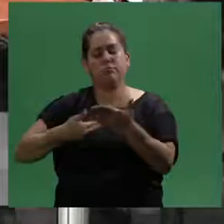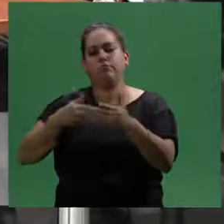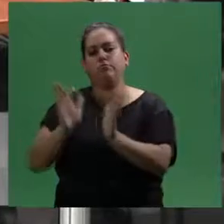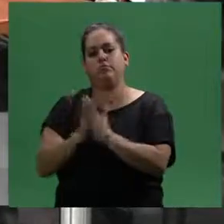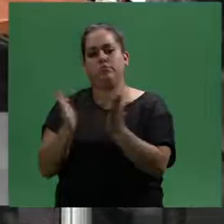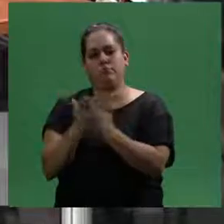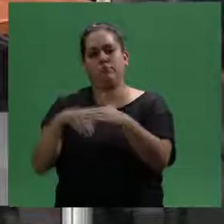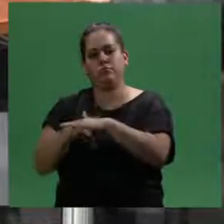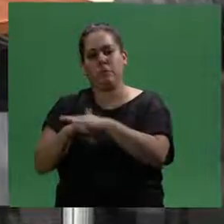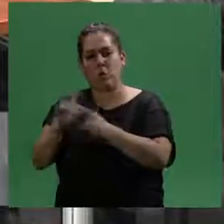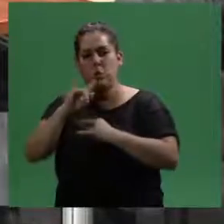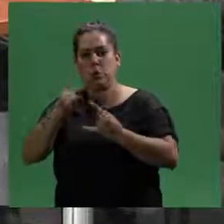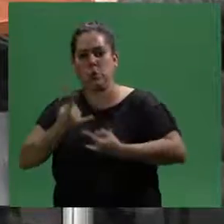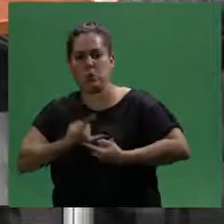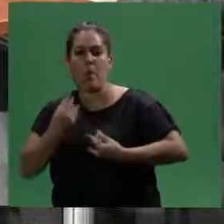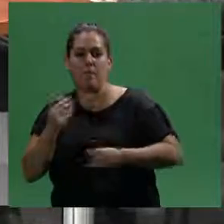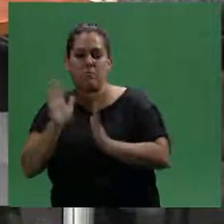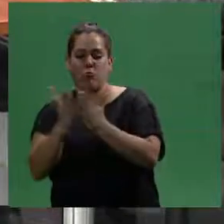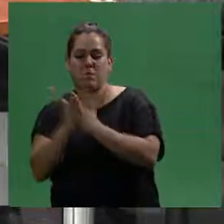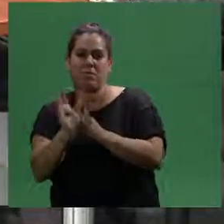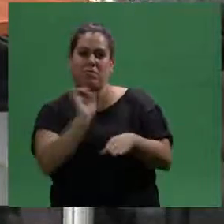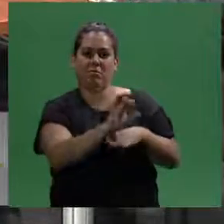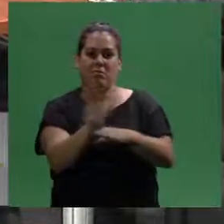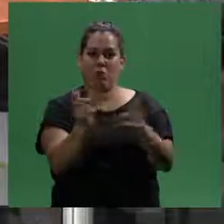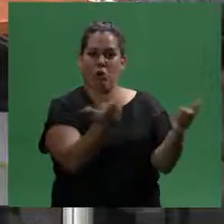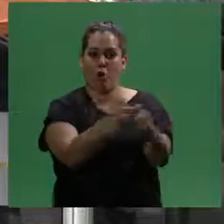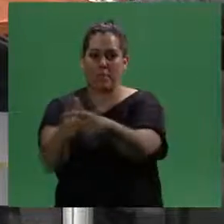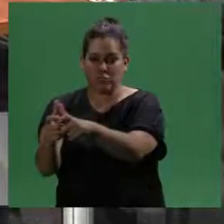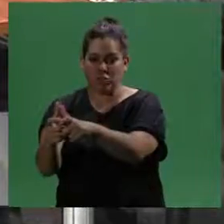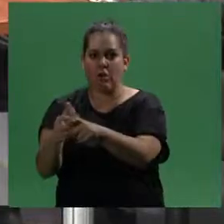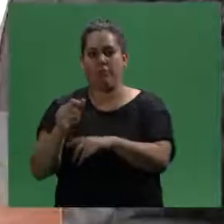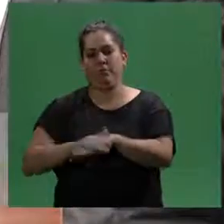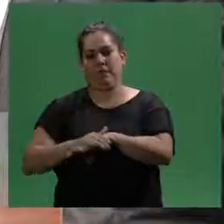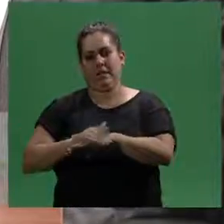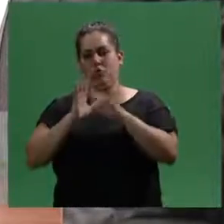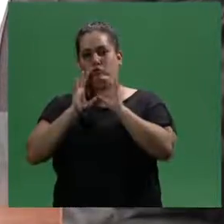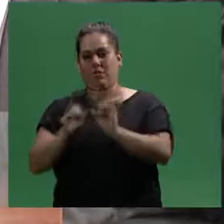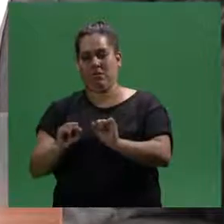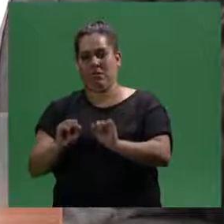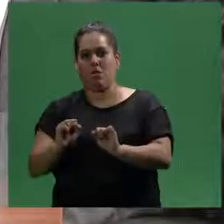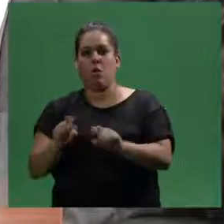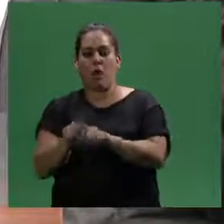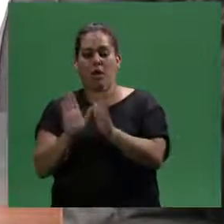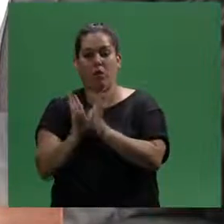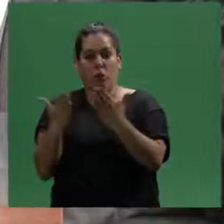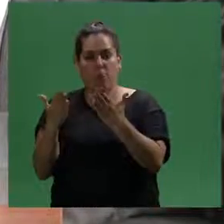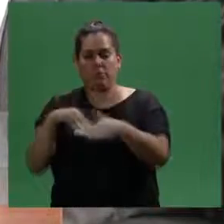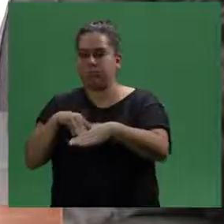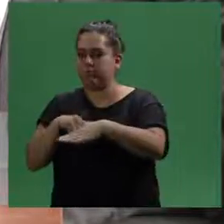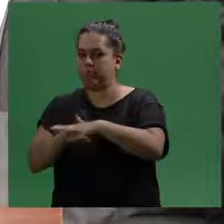anteriormente manifestábamos que se giran a las comisiones. Son los responsables de la guarda